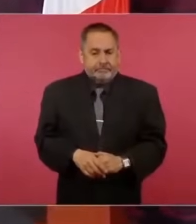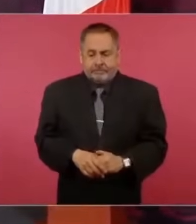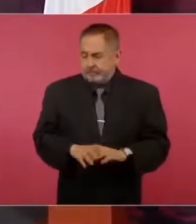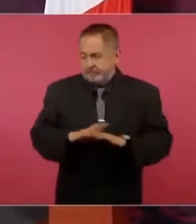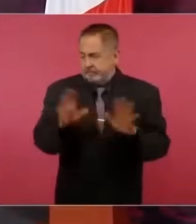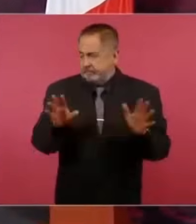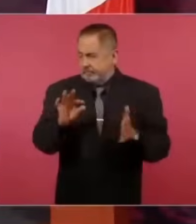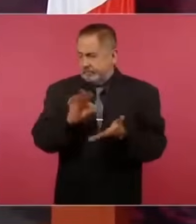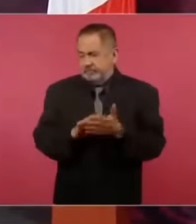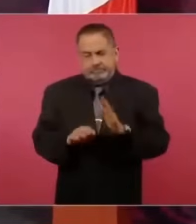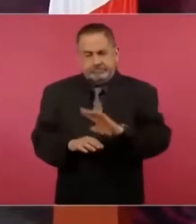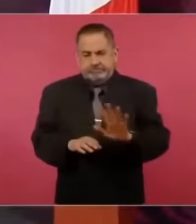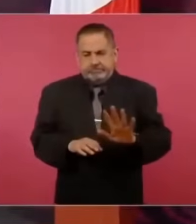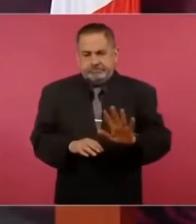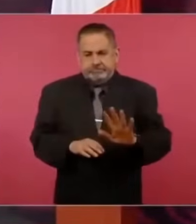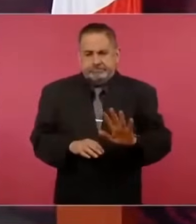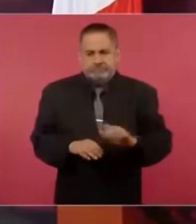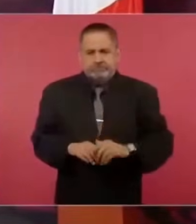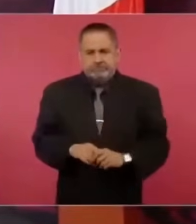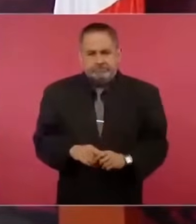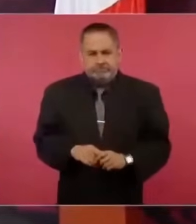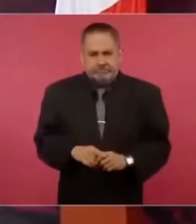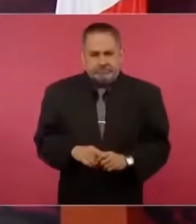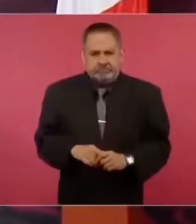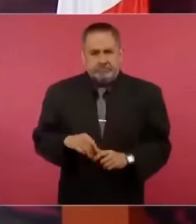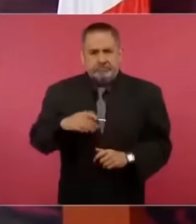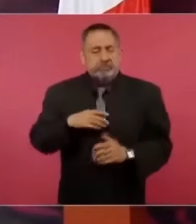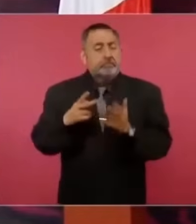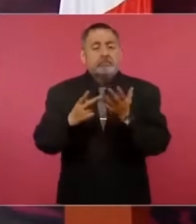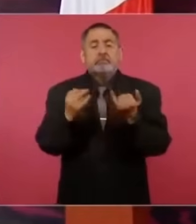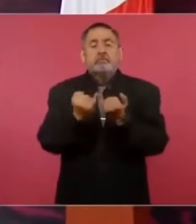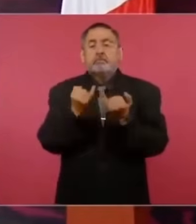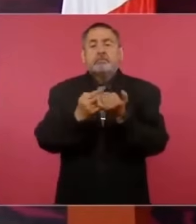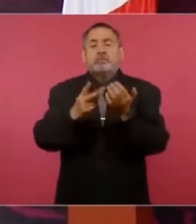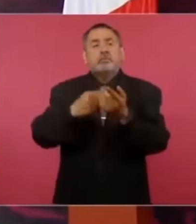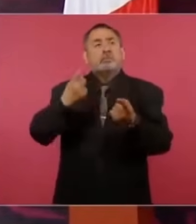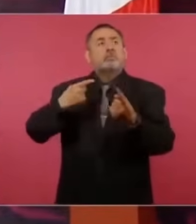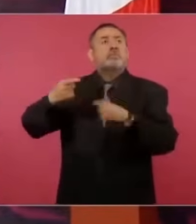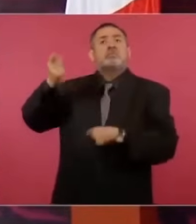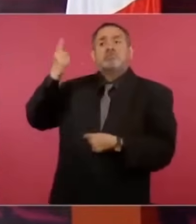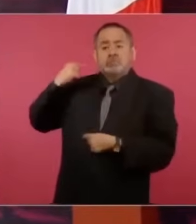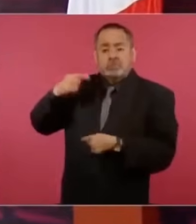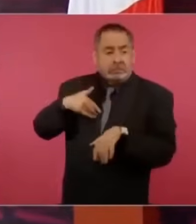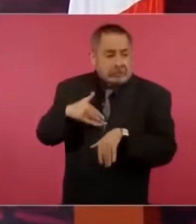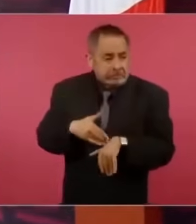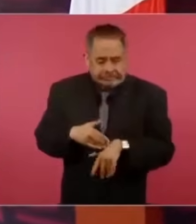y ya no es, repito, el tiempo de antes,